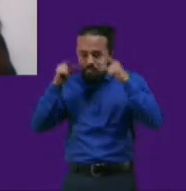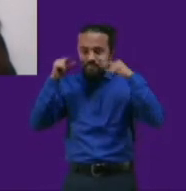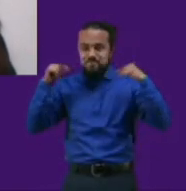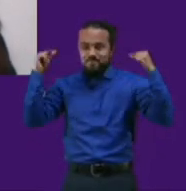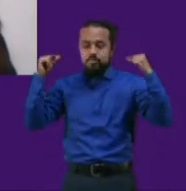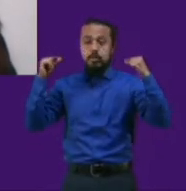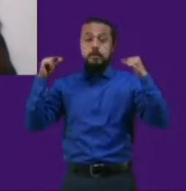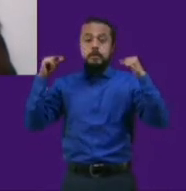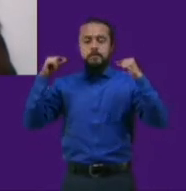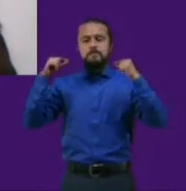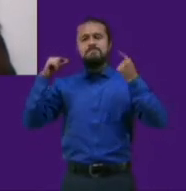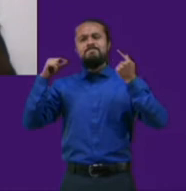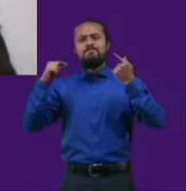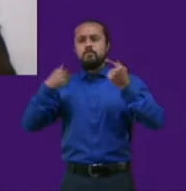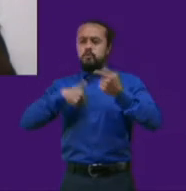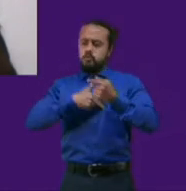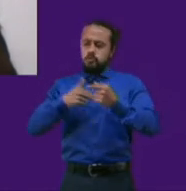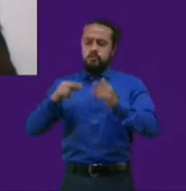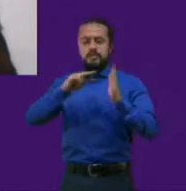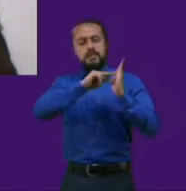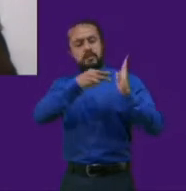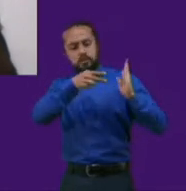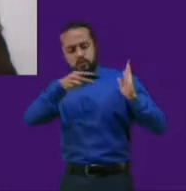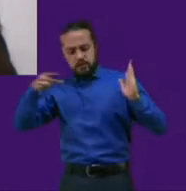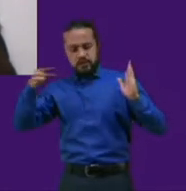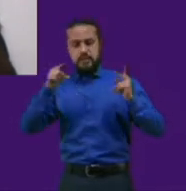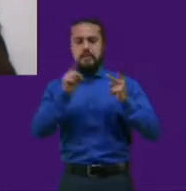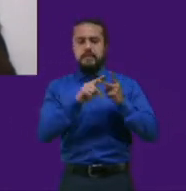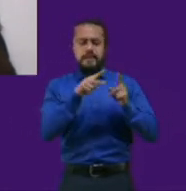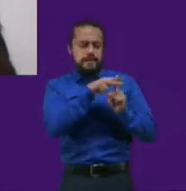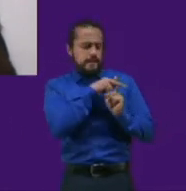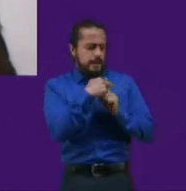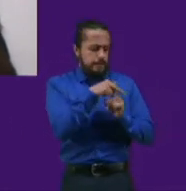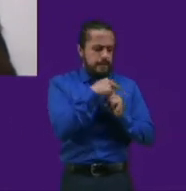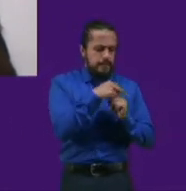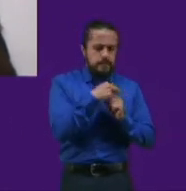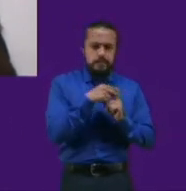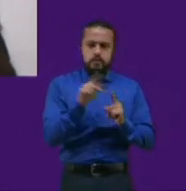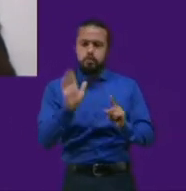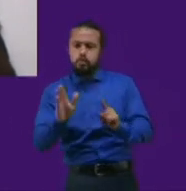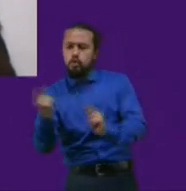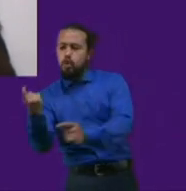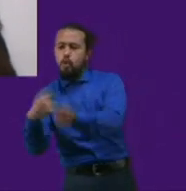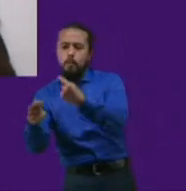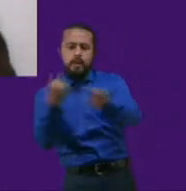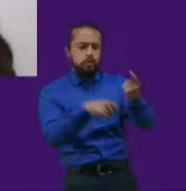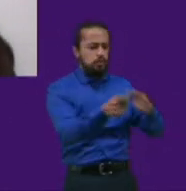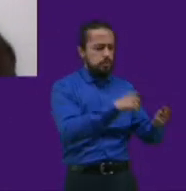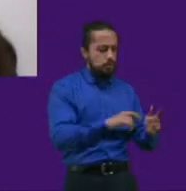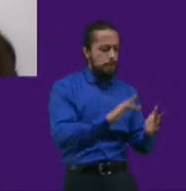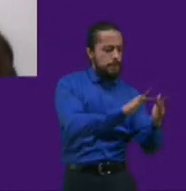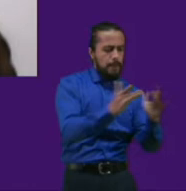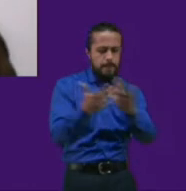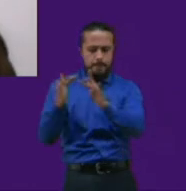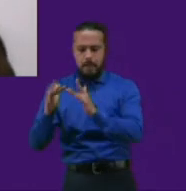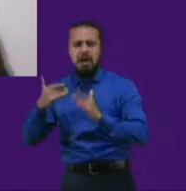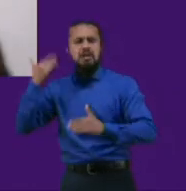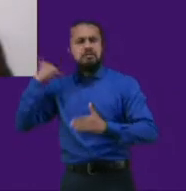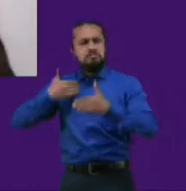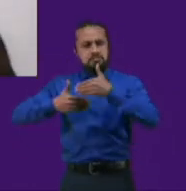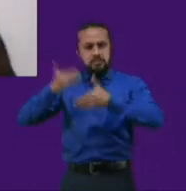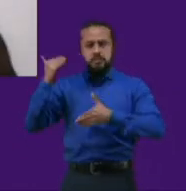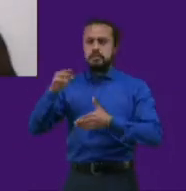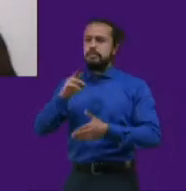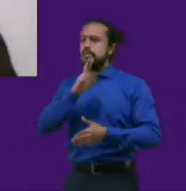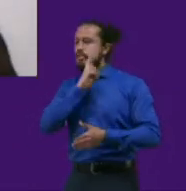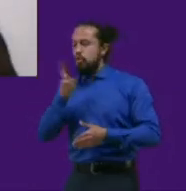crear tecnología y herramientas para conectar el comercio en Latinoamérica. Comenzamos con restaurantes, después